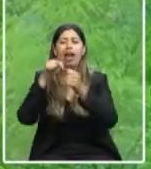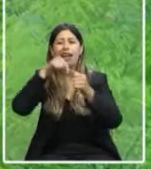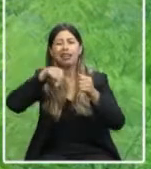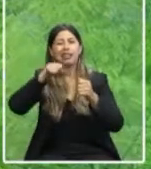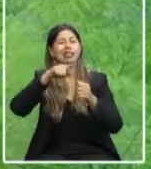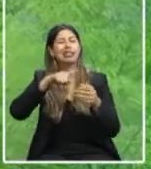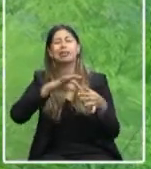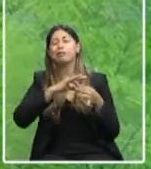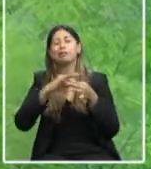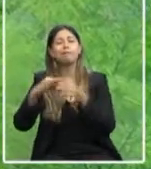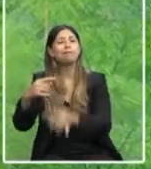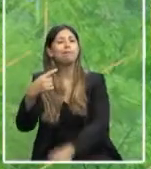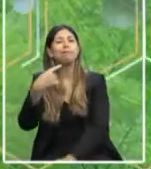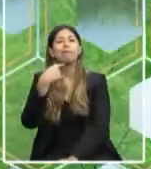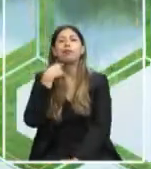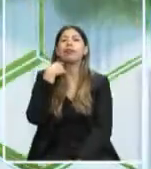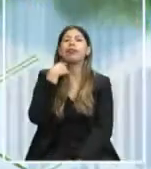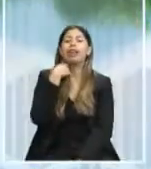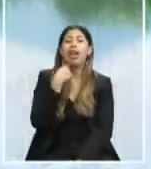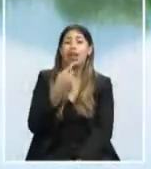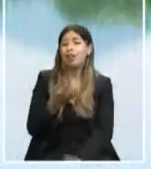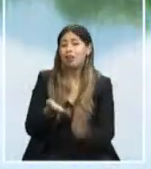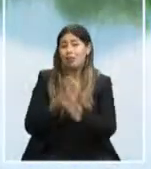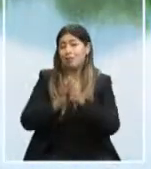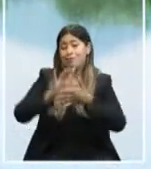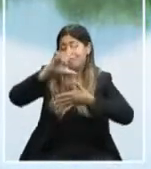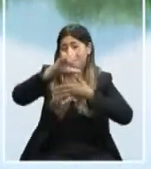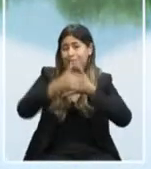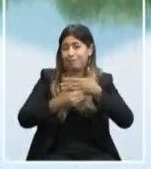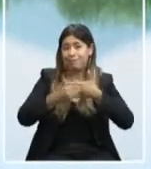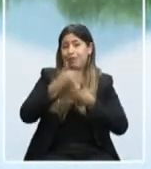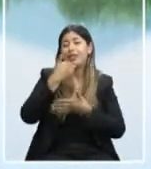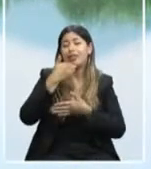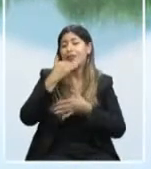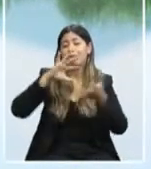en toda nuestra región y al igual que en todo el mundo.